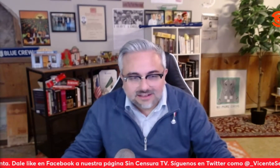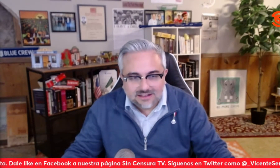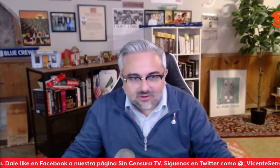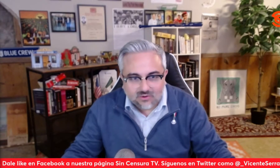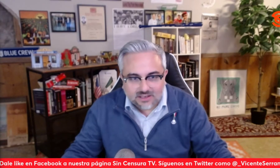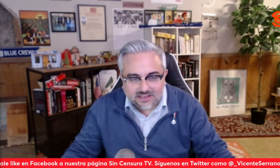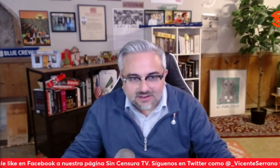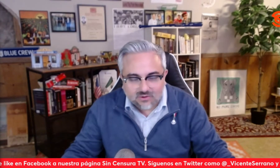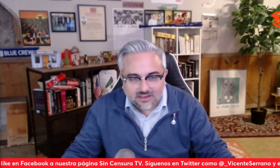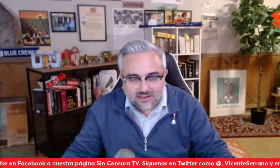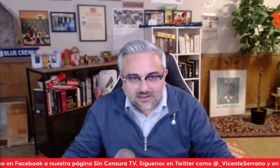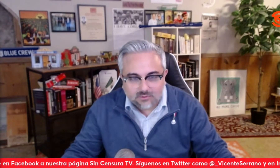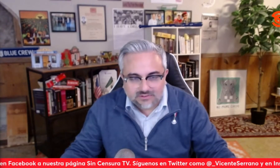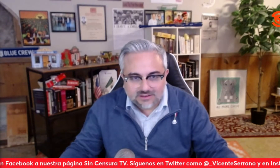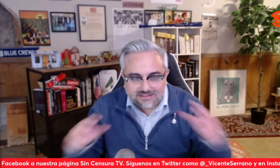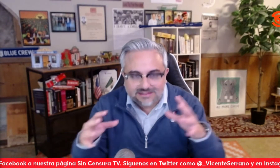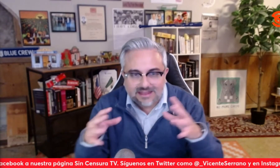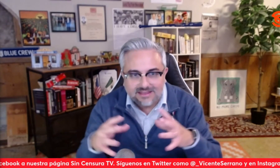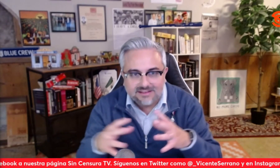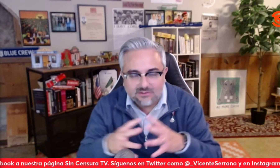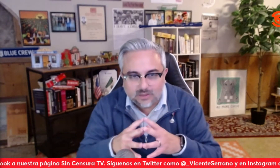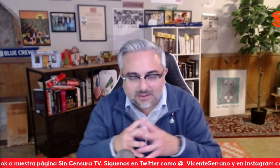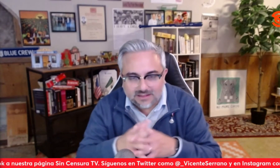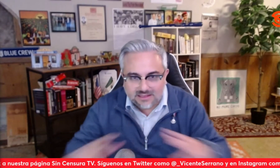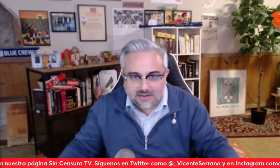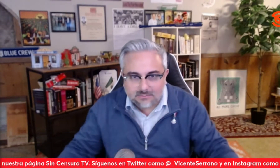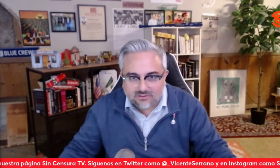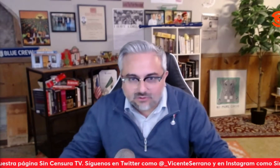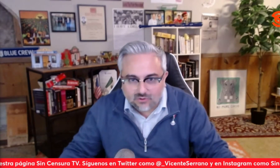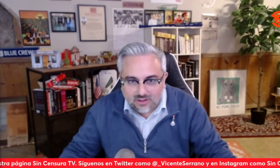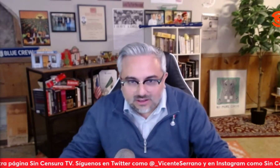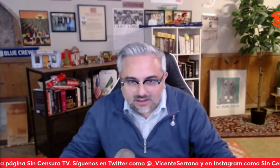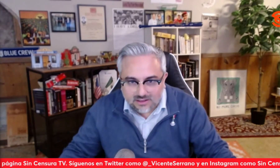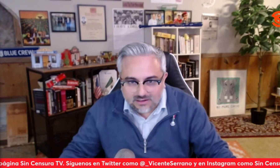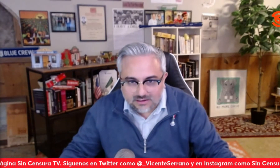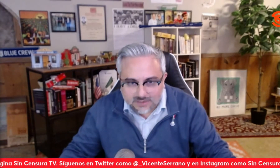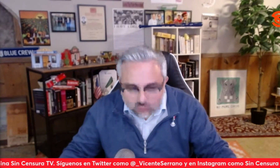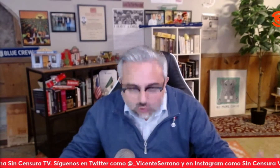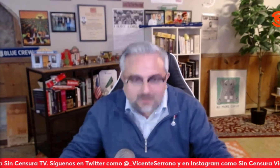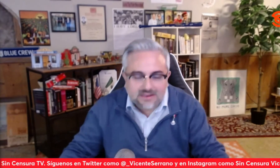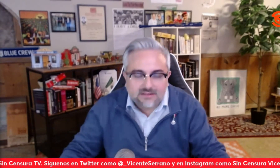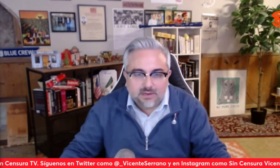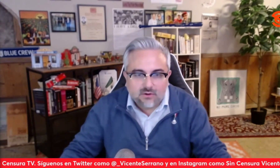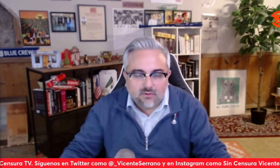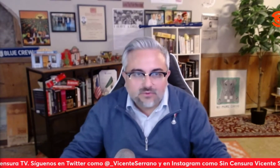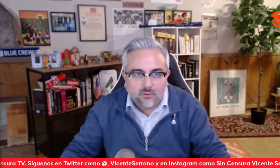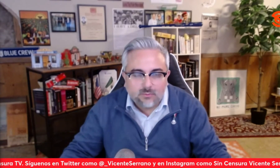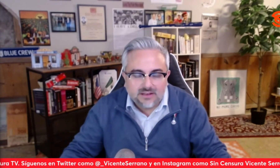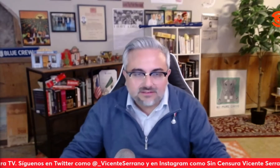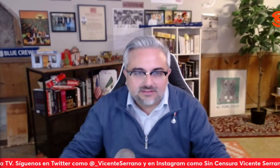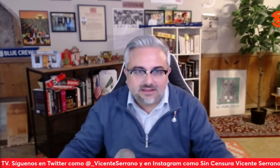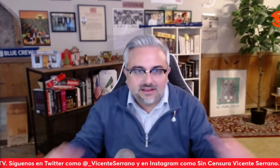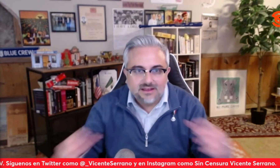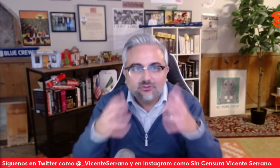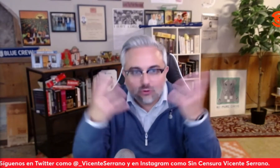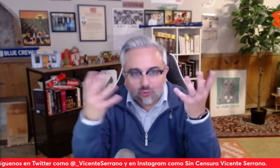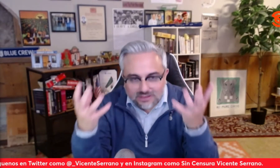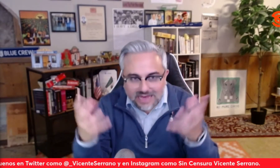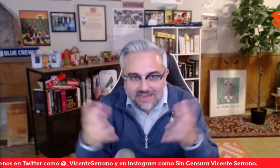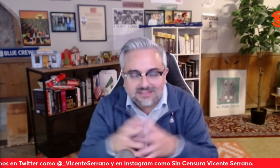rescatar pues esto que plantea el maestro Reveles. ¿Tú qué opinas, Paco? ¿Qué opinas de